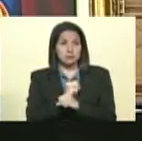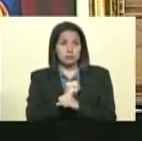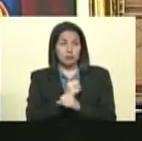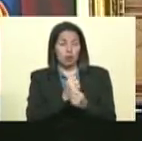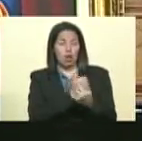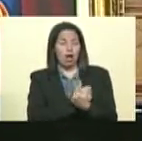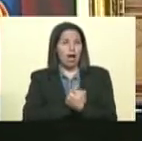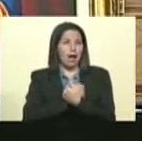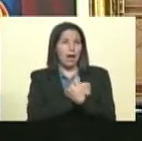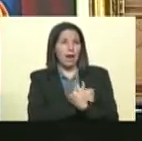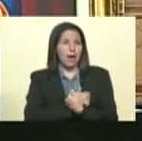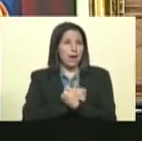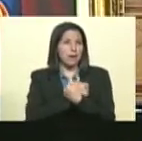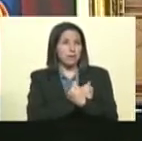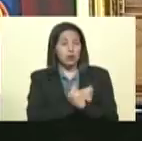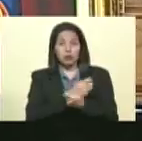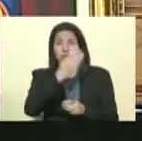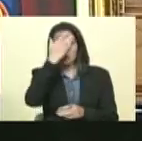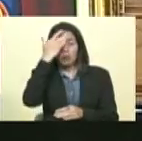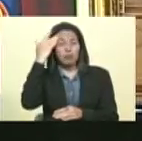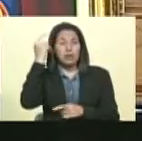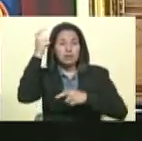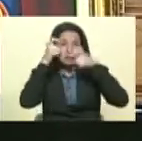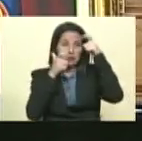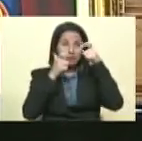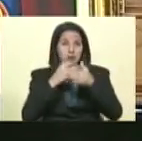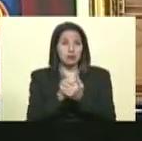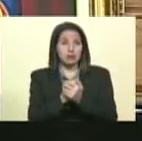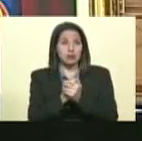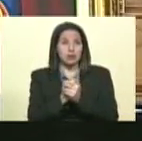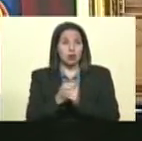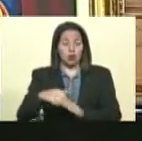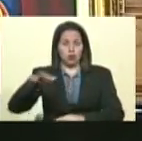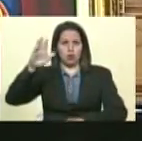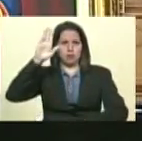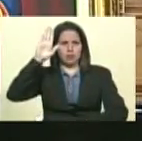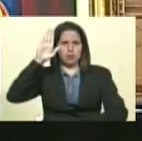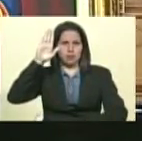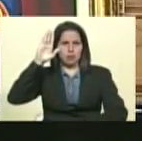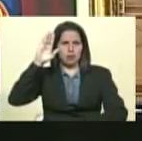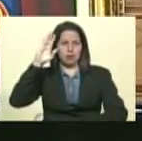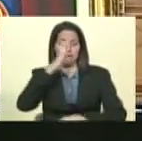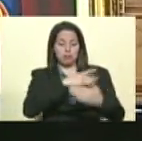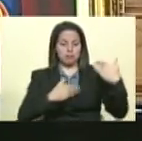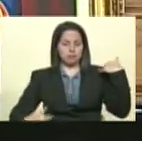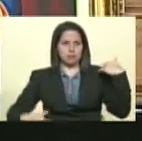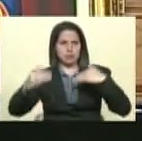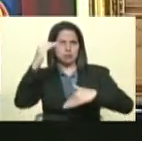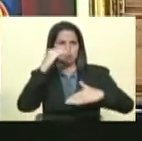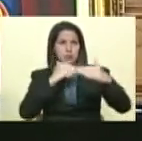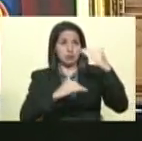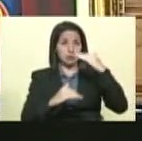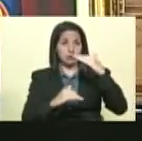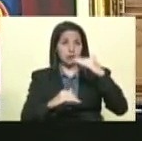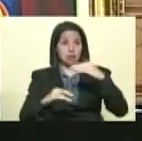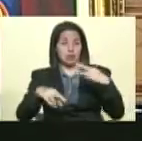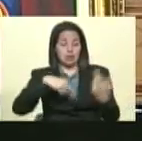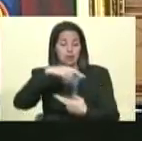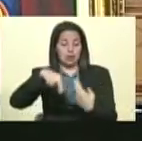amado e inolvidable comandante Hugo Chávez me juramentaba como vicepresidente ejecutivo de la